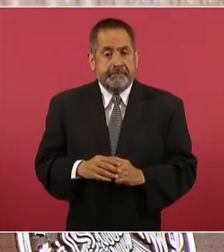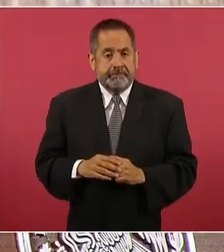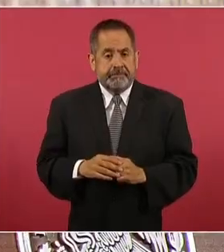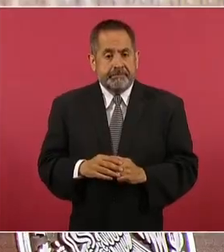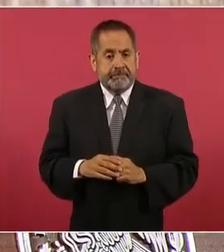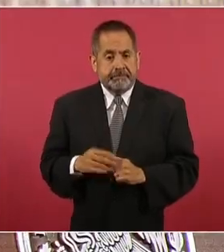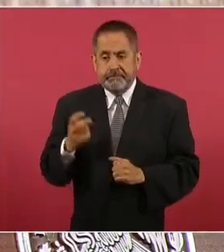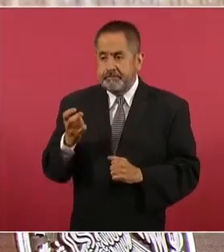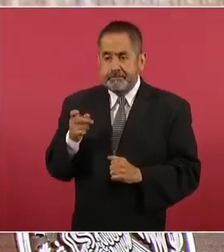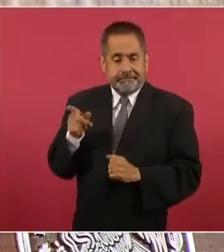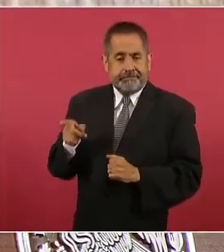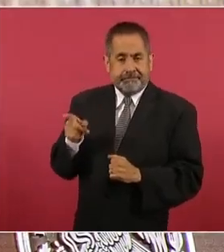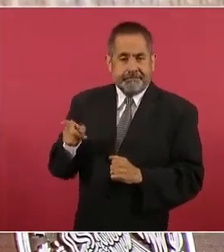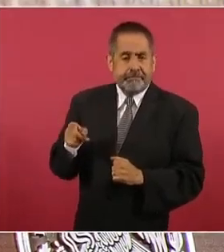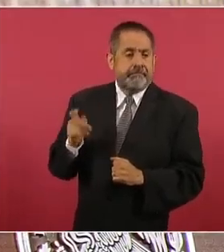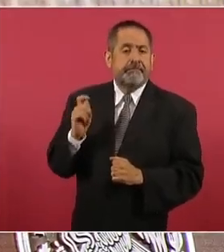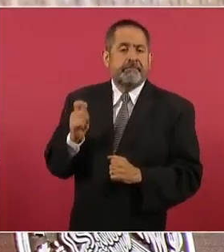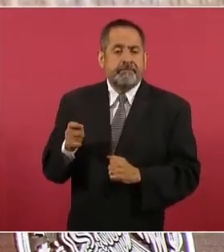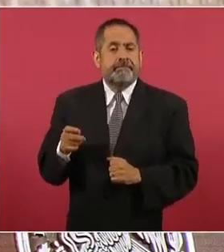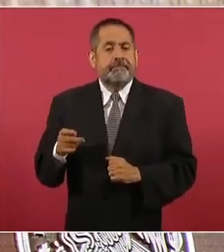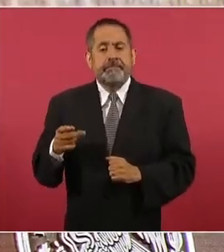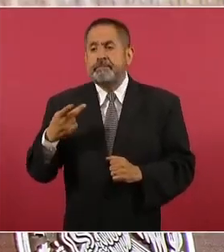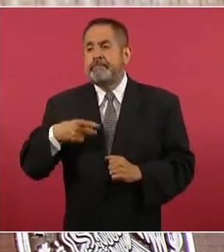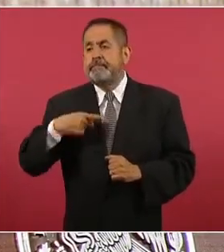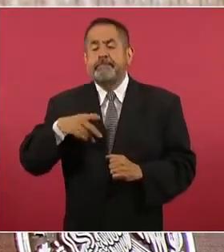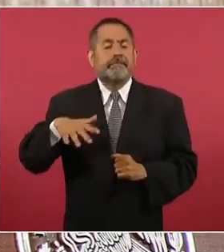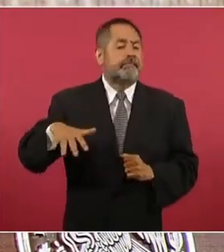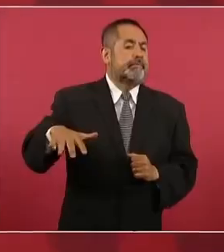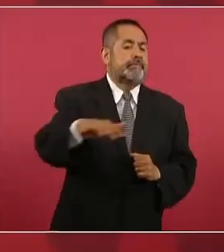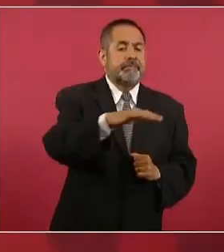y eso la gente